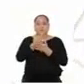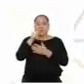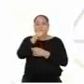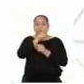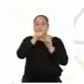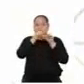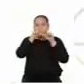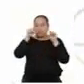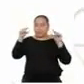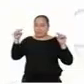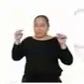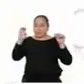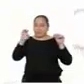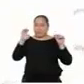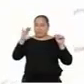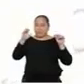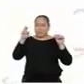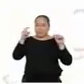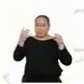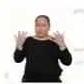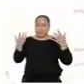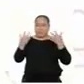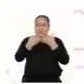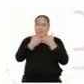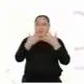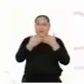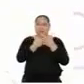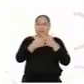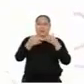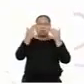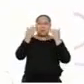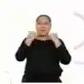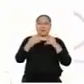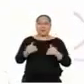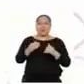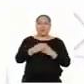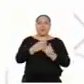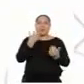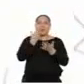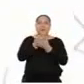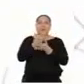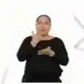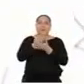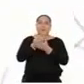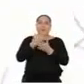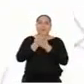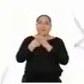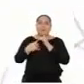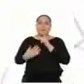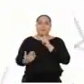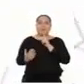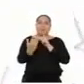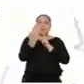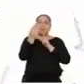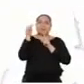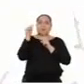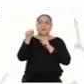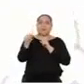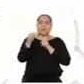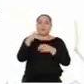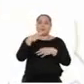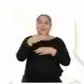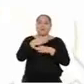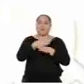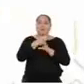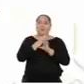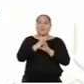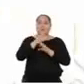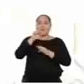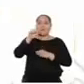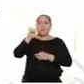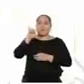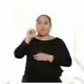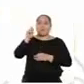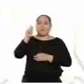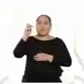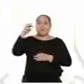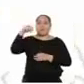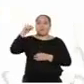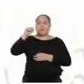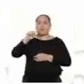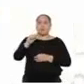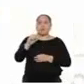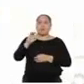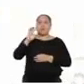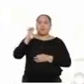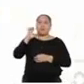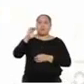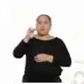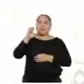ecuaciones estén relacionadas entre sí. De ahí, comprobar que estoy frente a un sistema de ecuaciones con la misma cantidad de